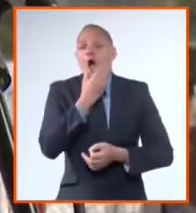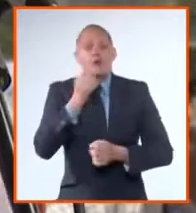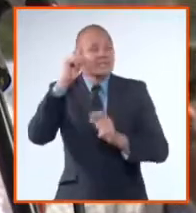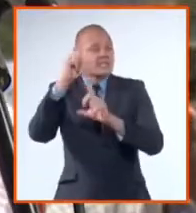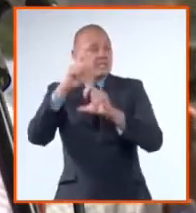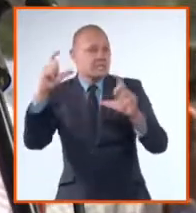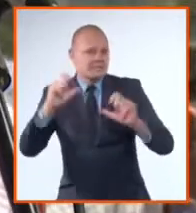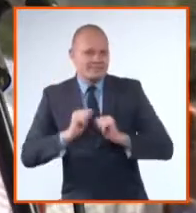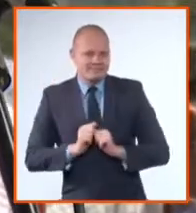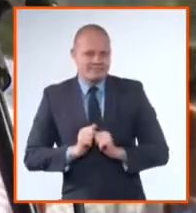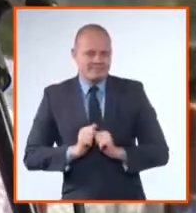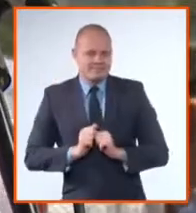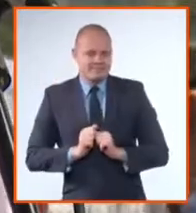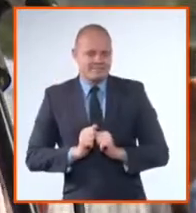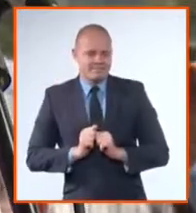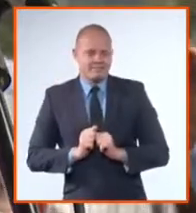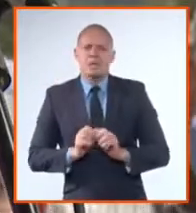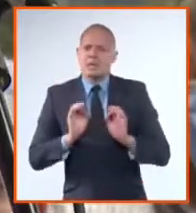Nosotros apreciamos